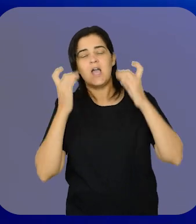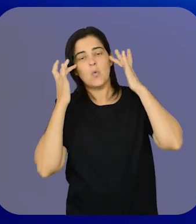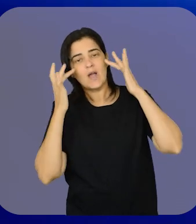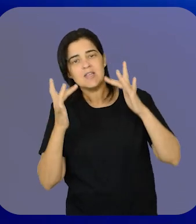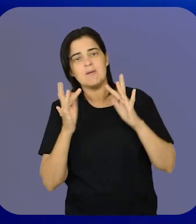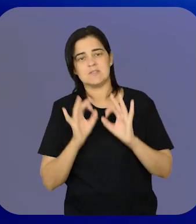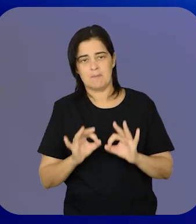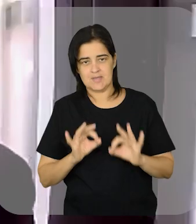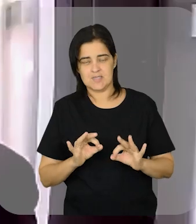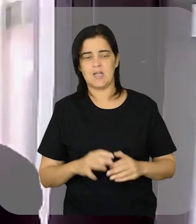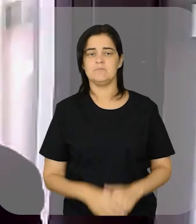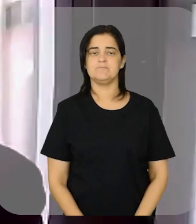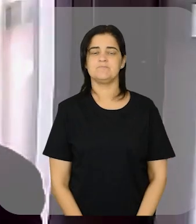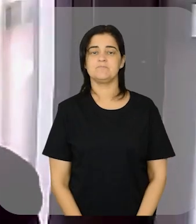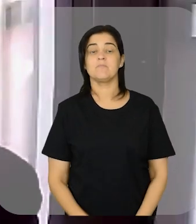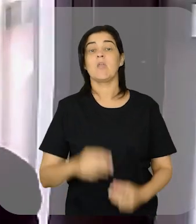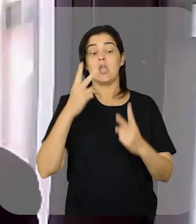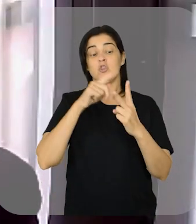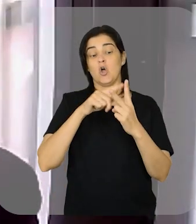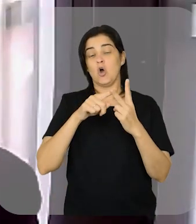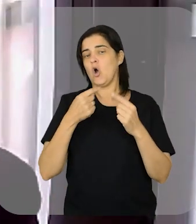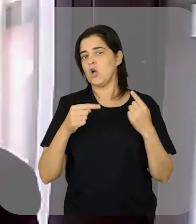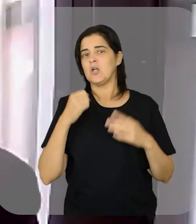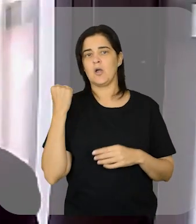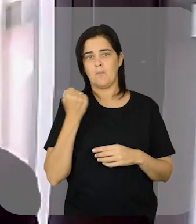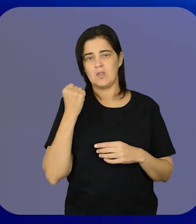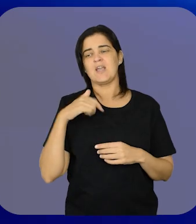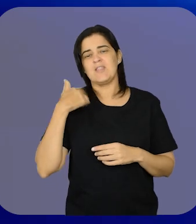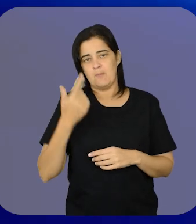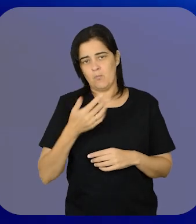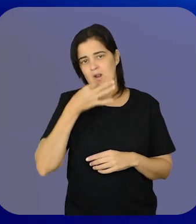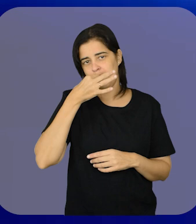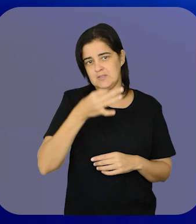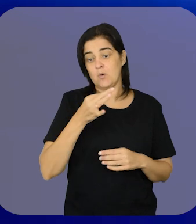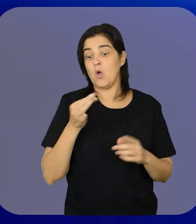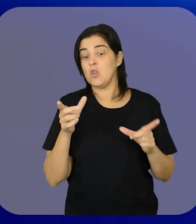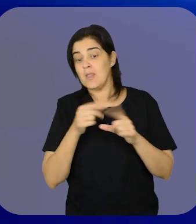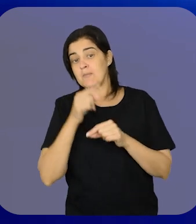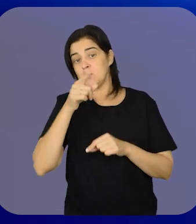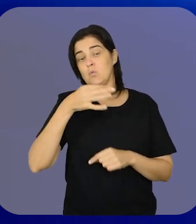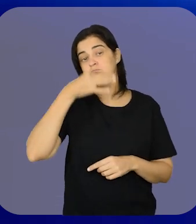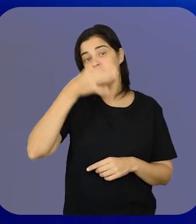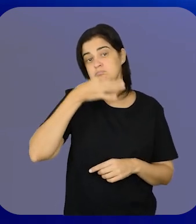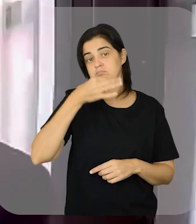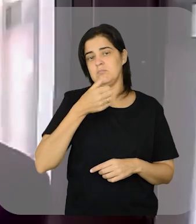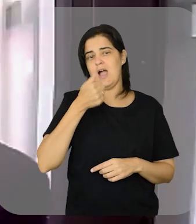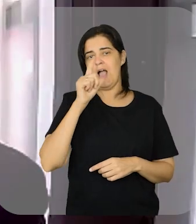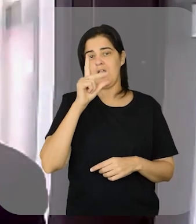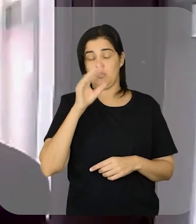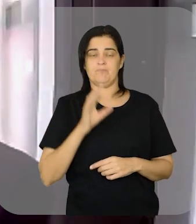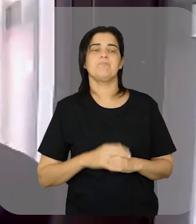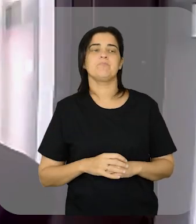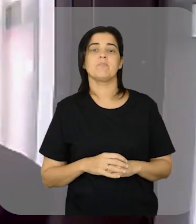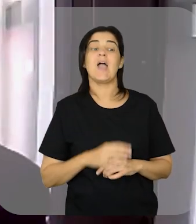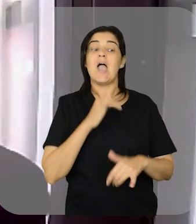educativas especiales. Bueno, Y el dos juego, comentarios bien significativos que luego vamos a compartir al cerrar tu exposición, Aldo. el